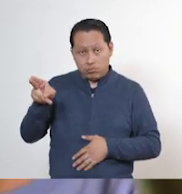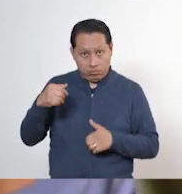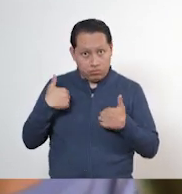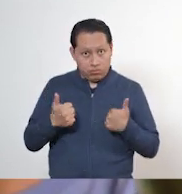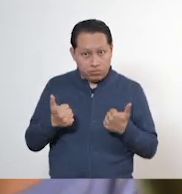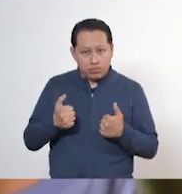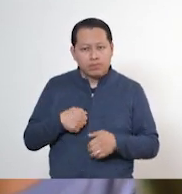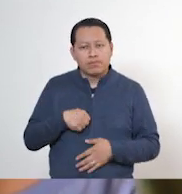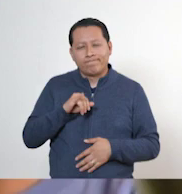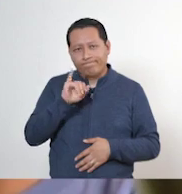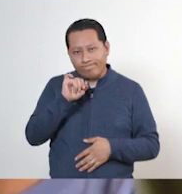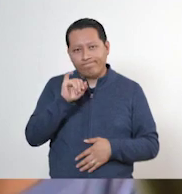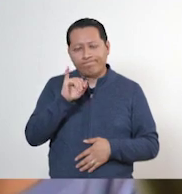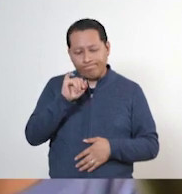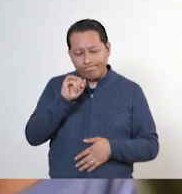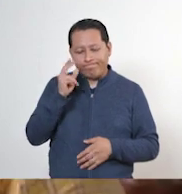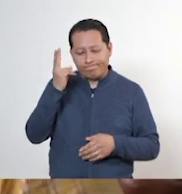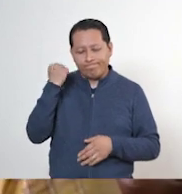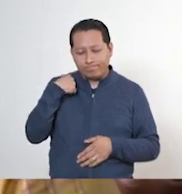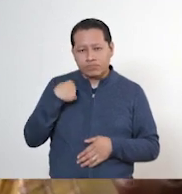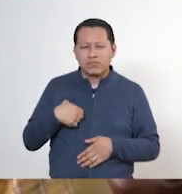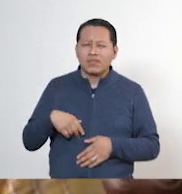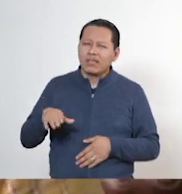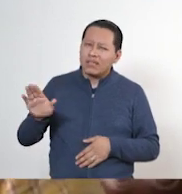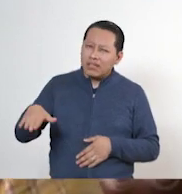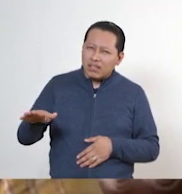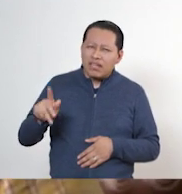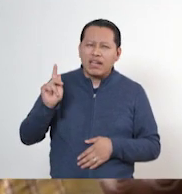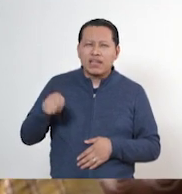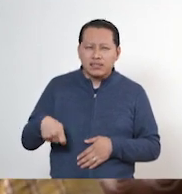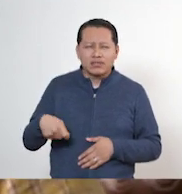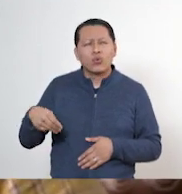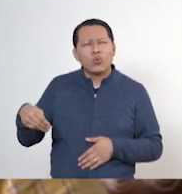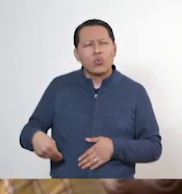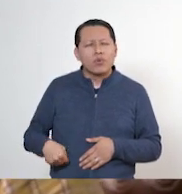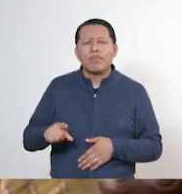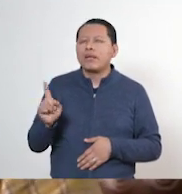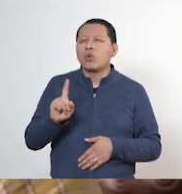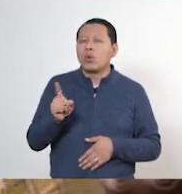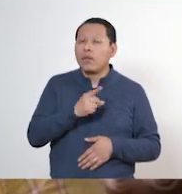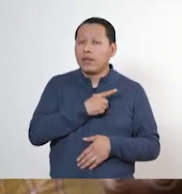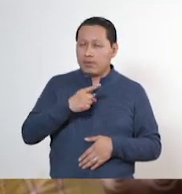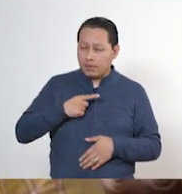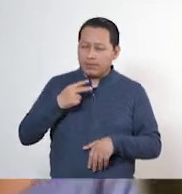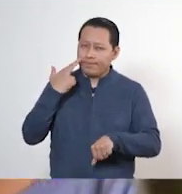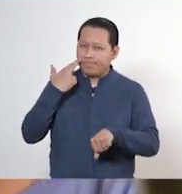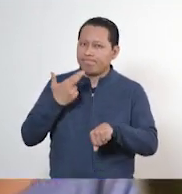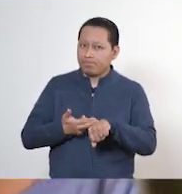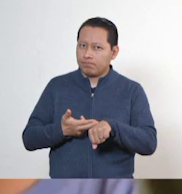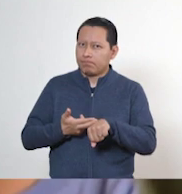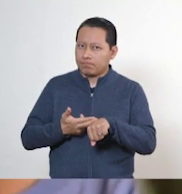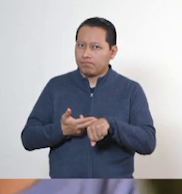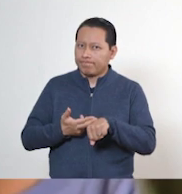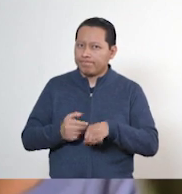Sí, con mi culpa. No, mijo, no se trata de culpa, sino de responsabilidad.